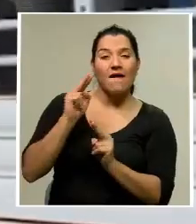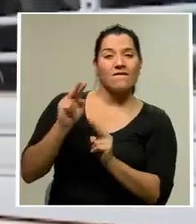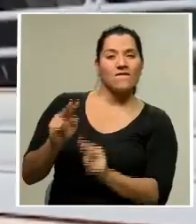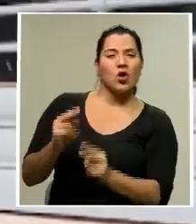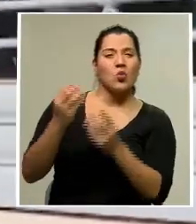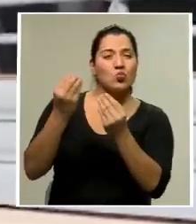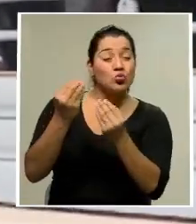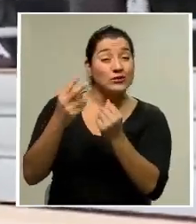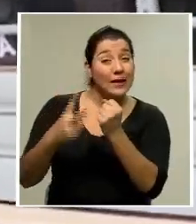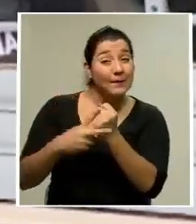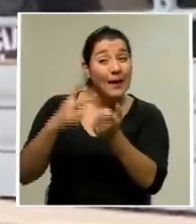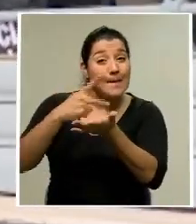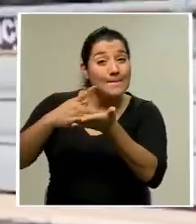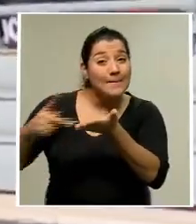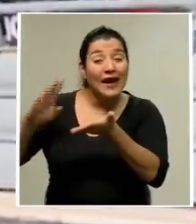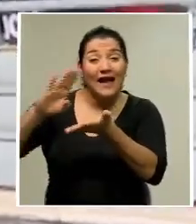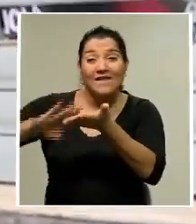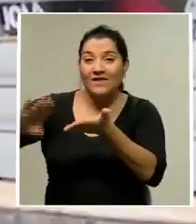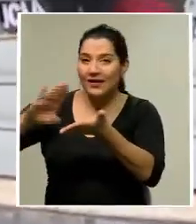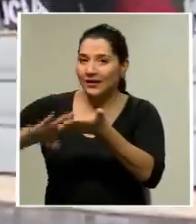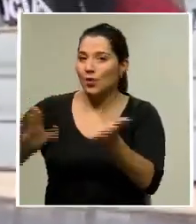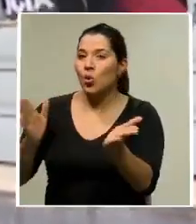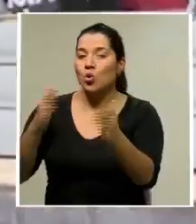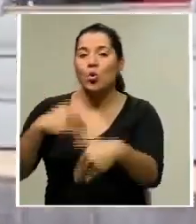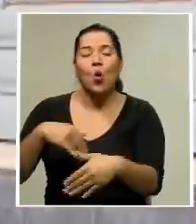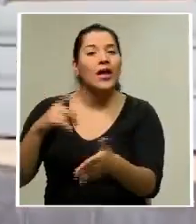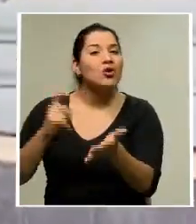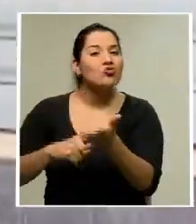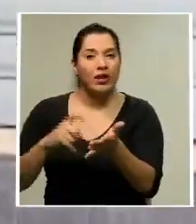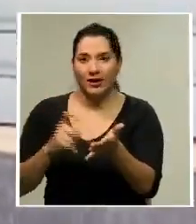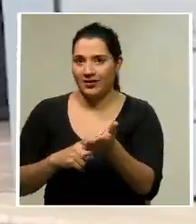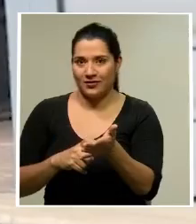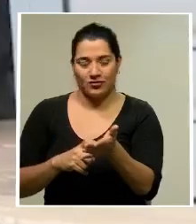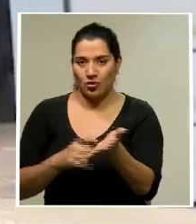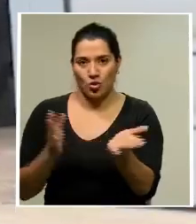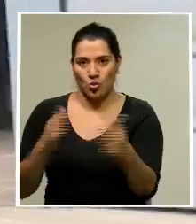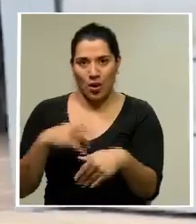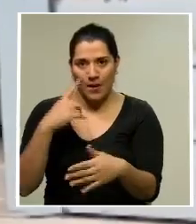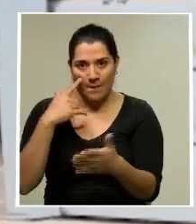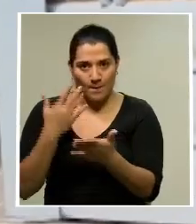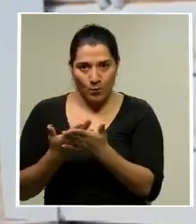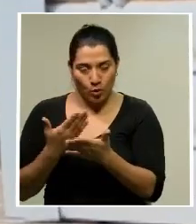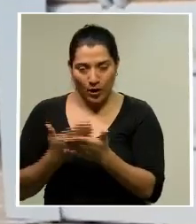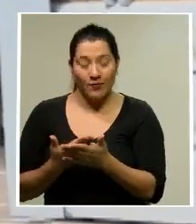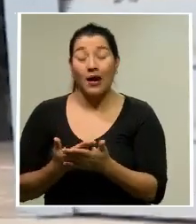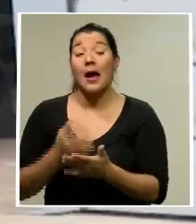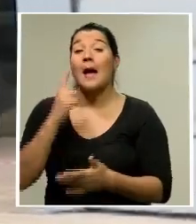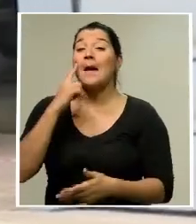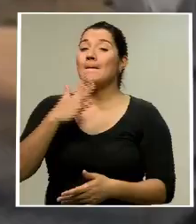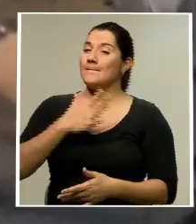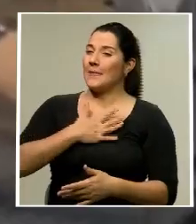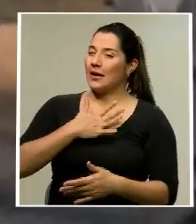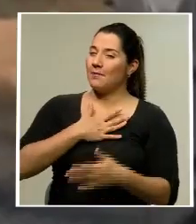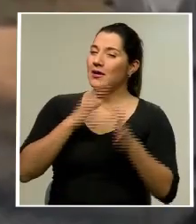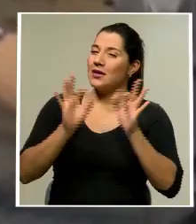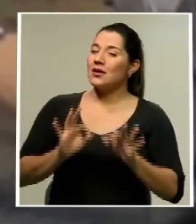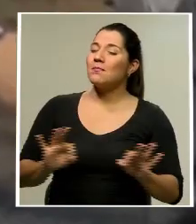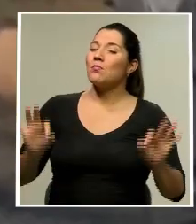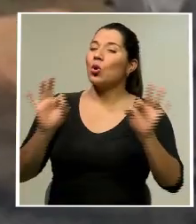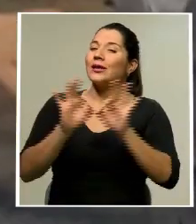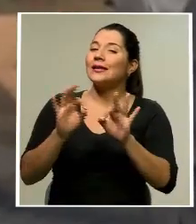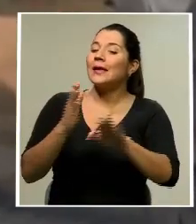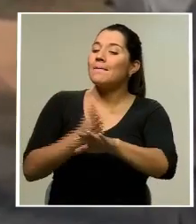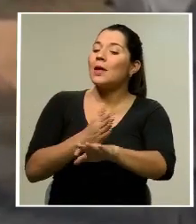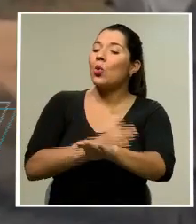son en efectivo y no quedan registradas. Es la parte de control de las cuentas por pagar que